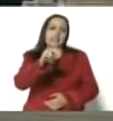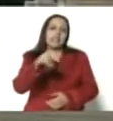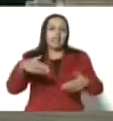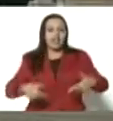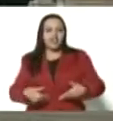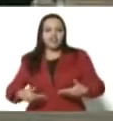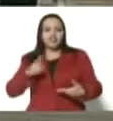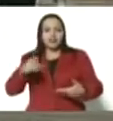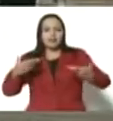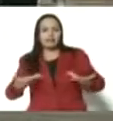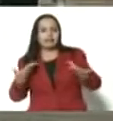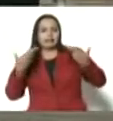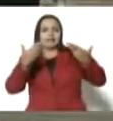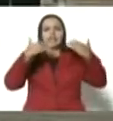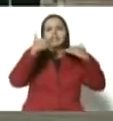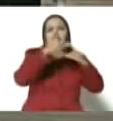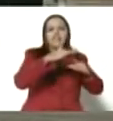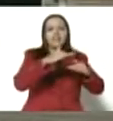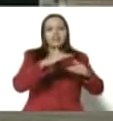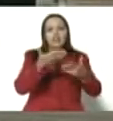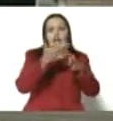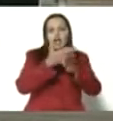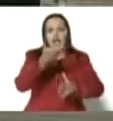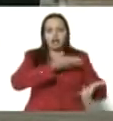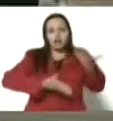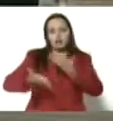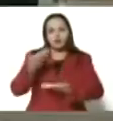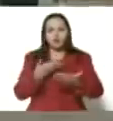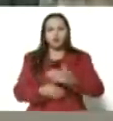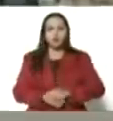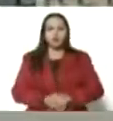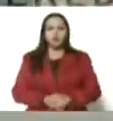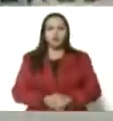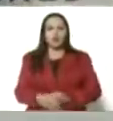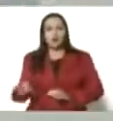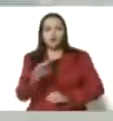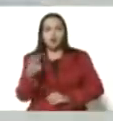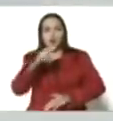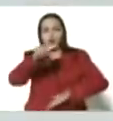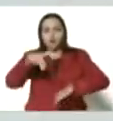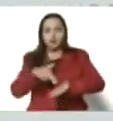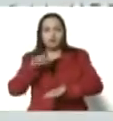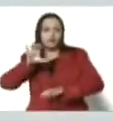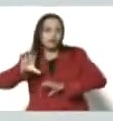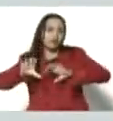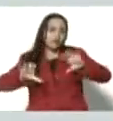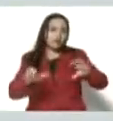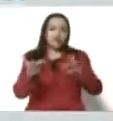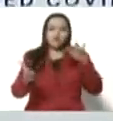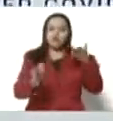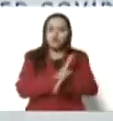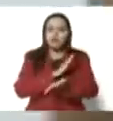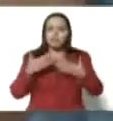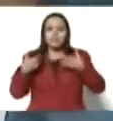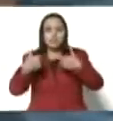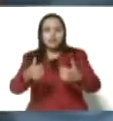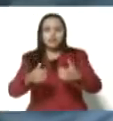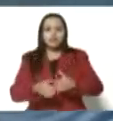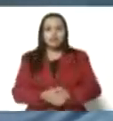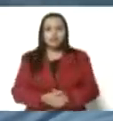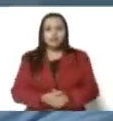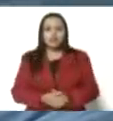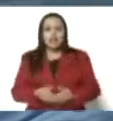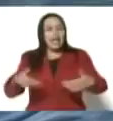eleva a un alto nivel esa cooperación entre ambas naciones, sobre todo en el ámbito de la salud. Son arduos